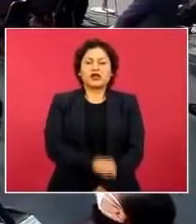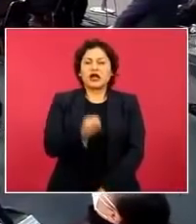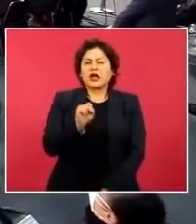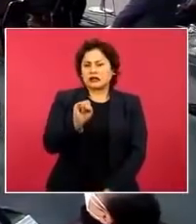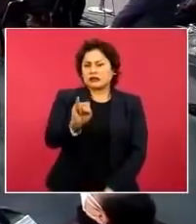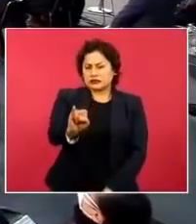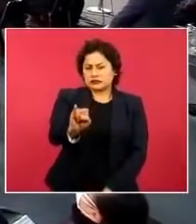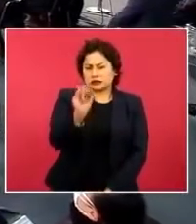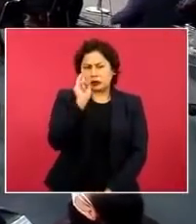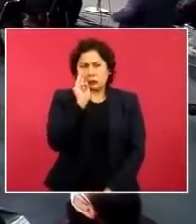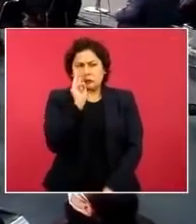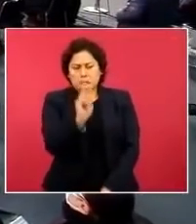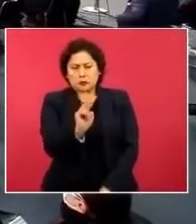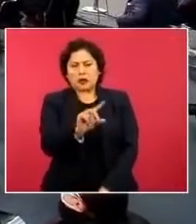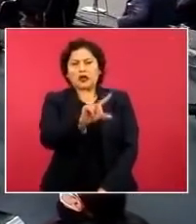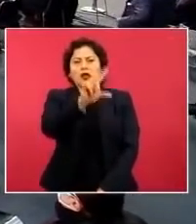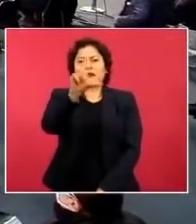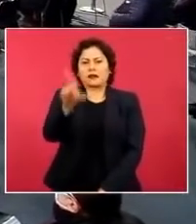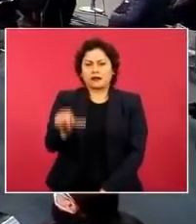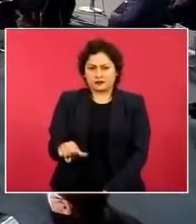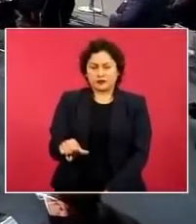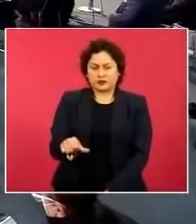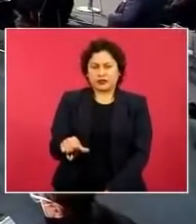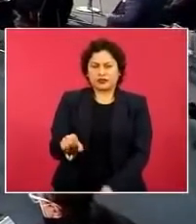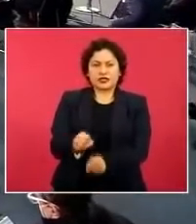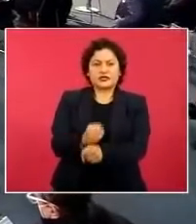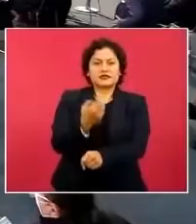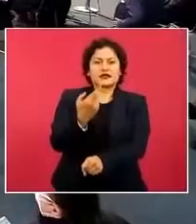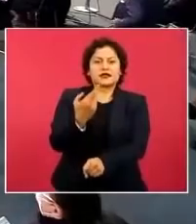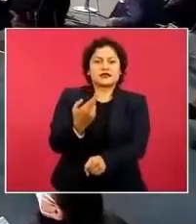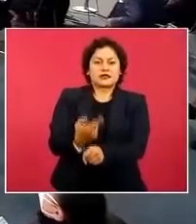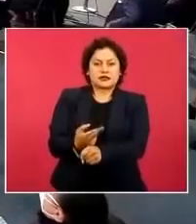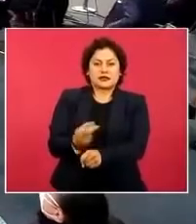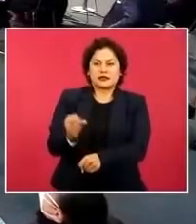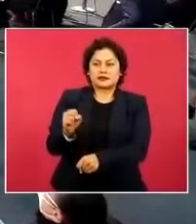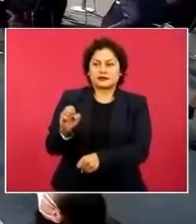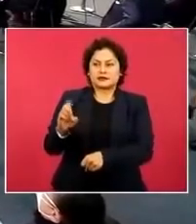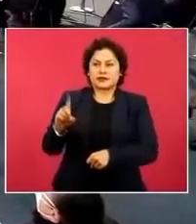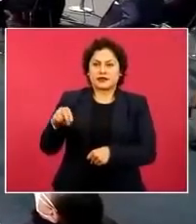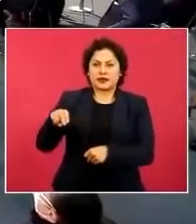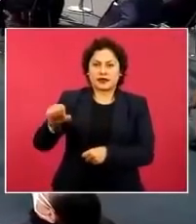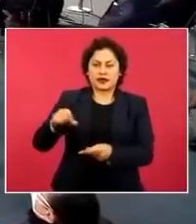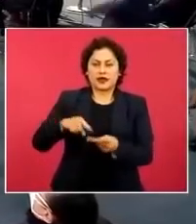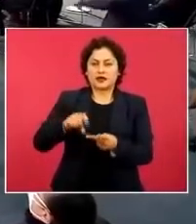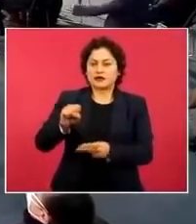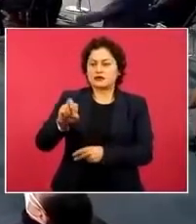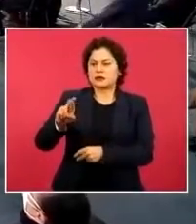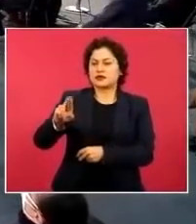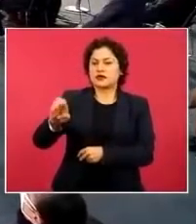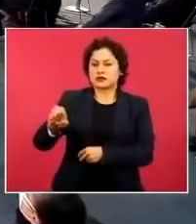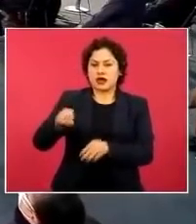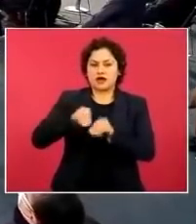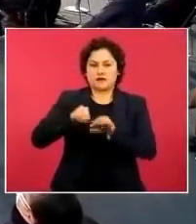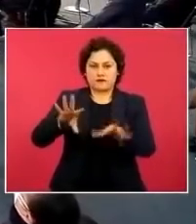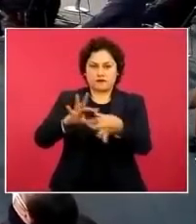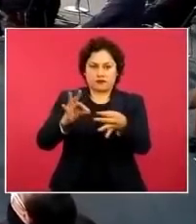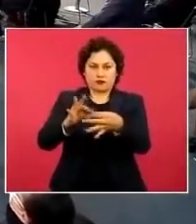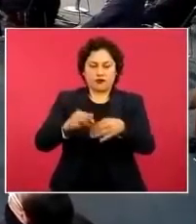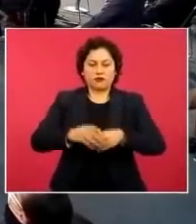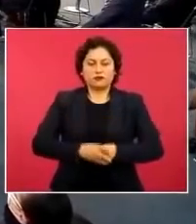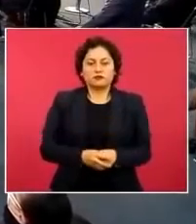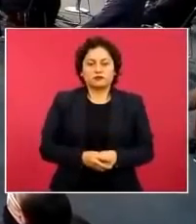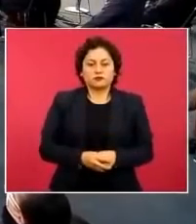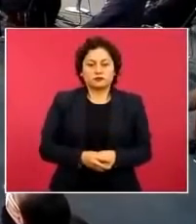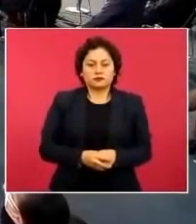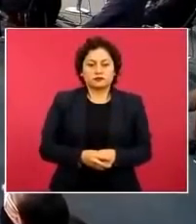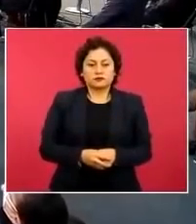cualquier aerolínea rusa. Sobre la información de los supuestos 17 fusilados en Michoacán, el